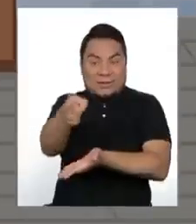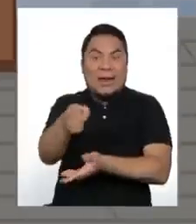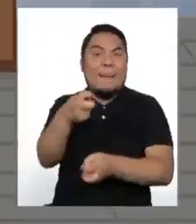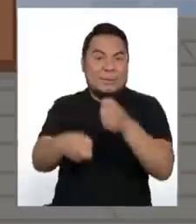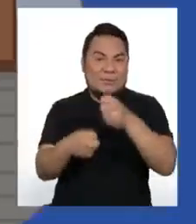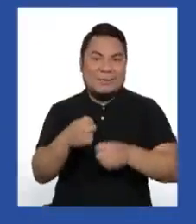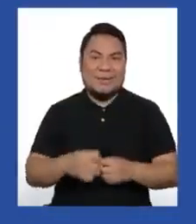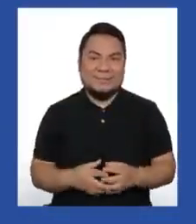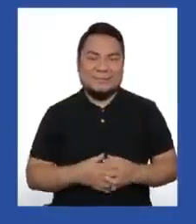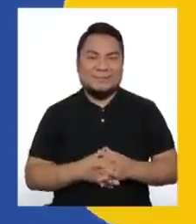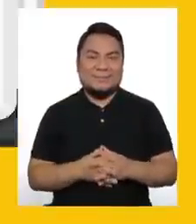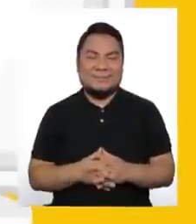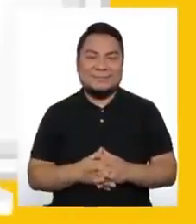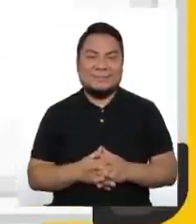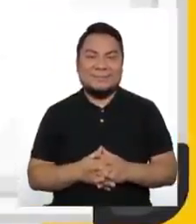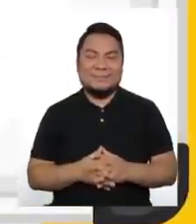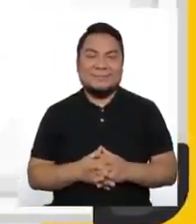problema.